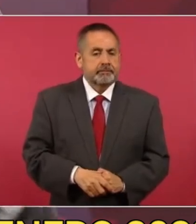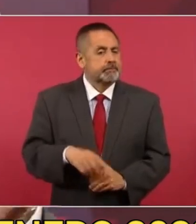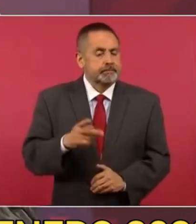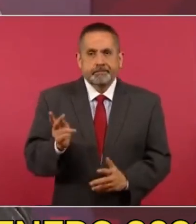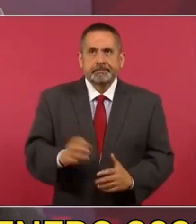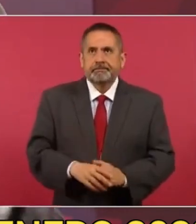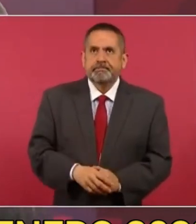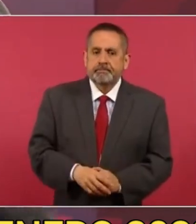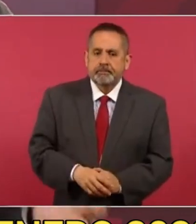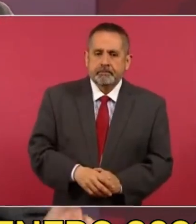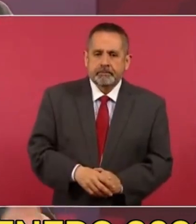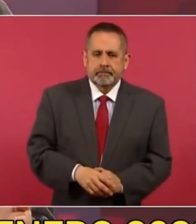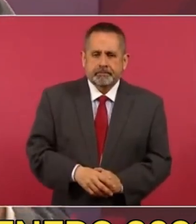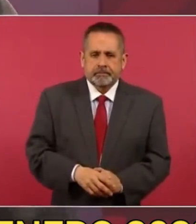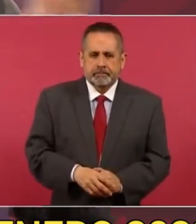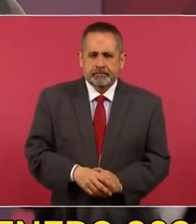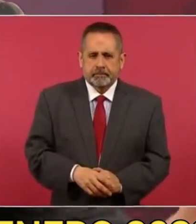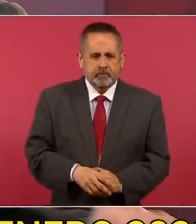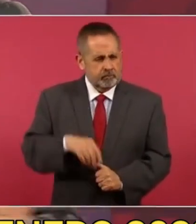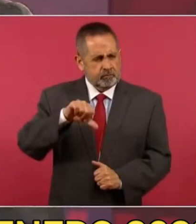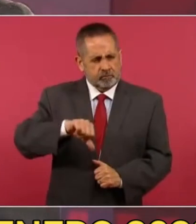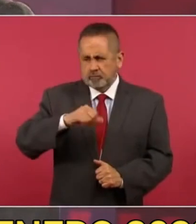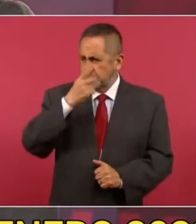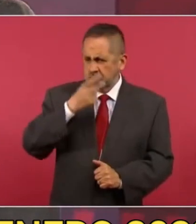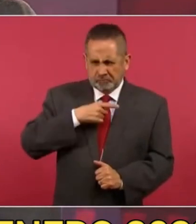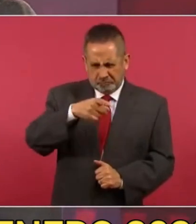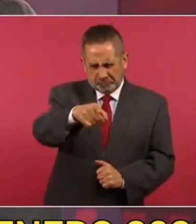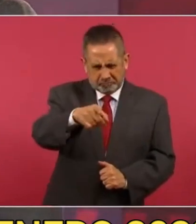Pero lo mencionabas hoy,